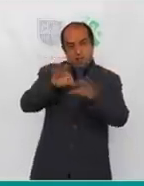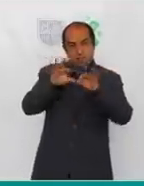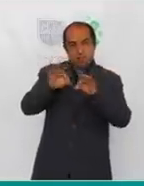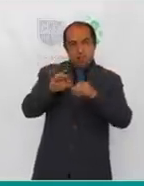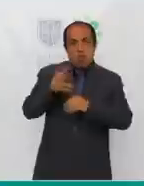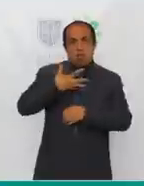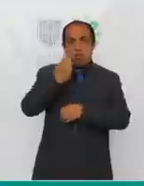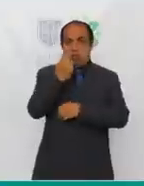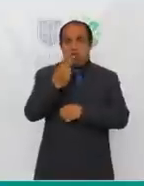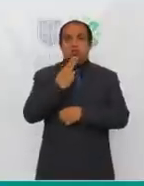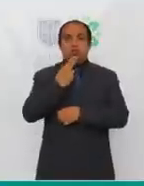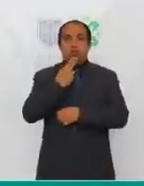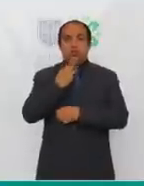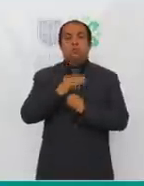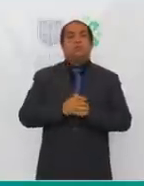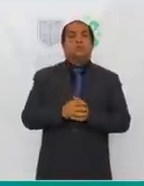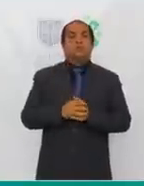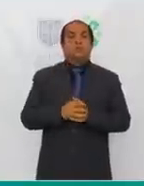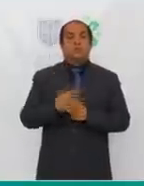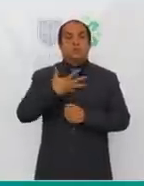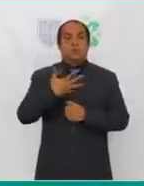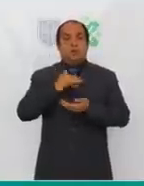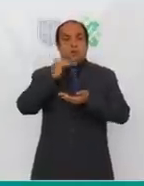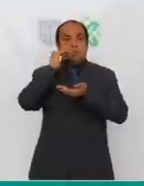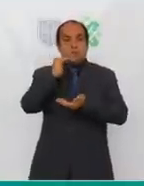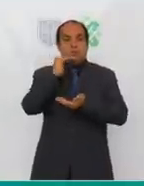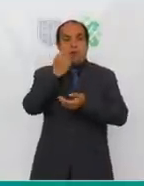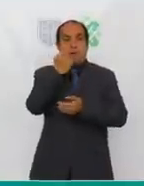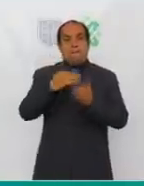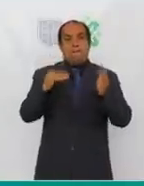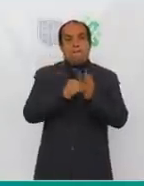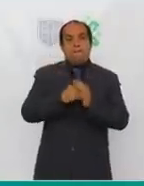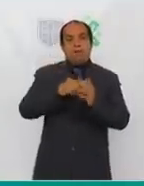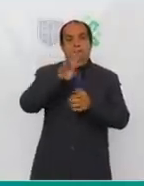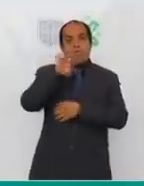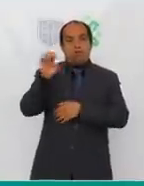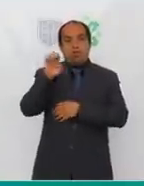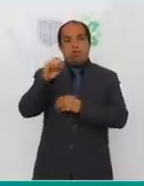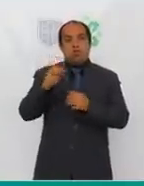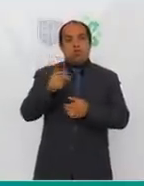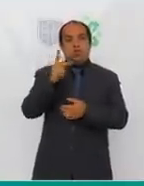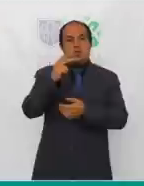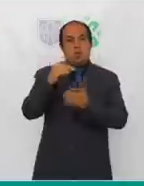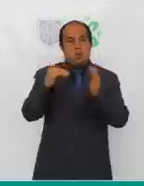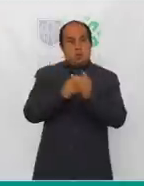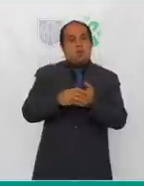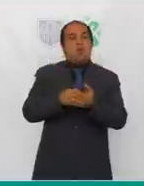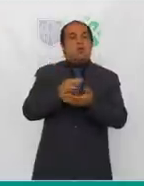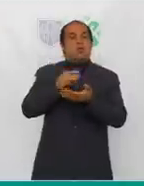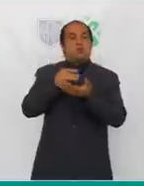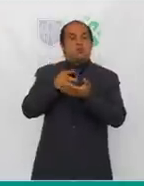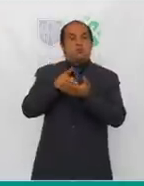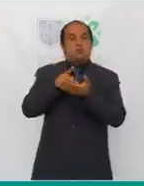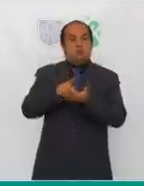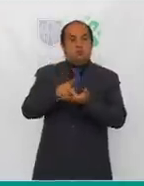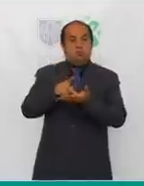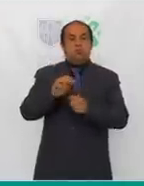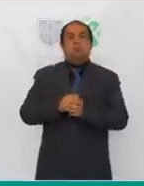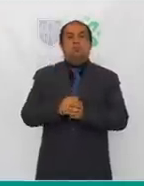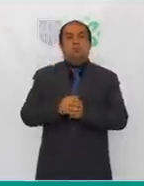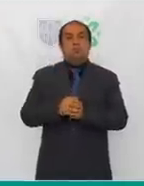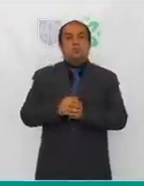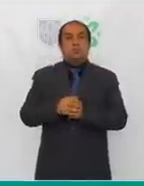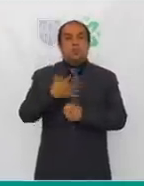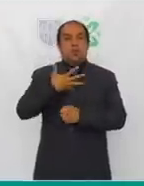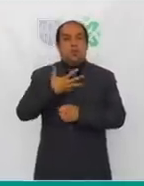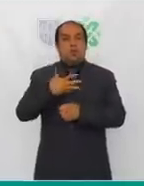cabo. Tiene una capacidad de 1.400 toneladas, es con respecto a los 800 que traemos actualmente en Colonia